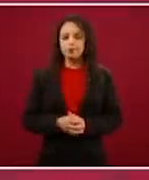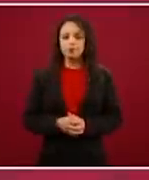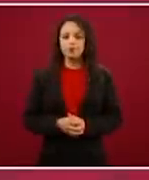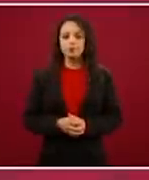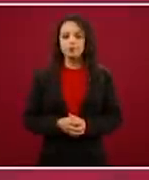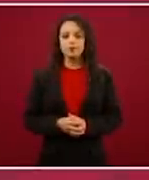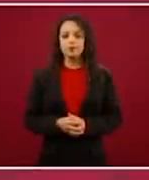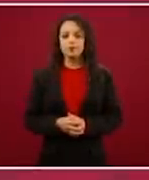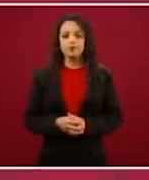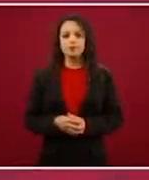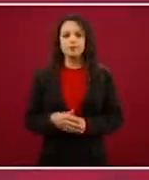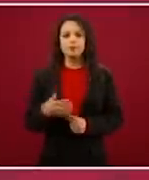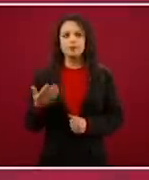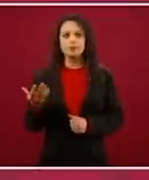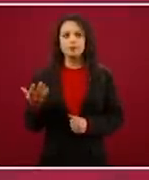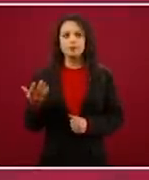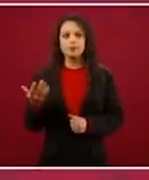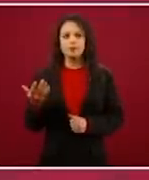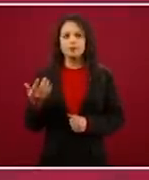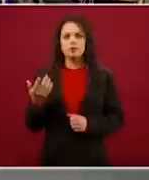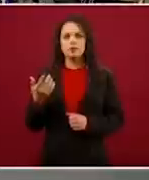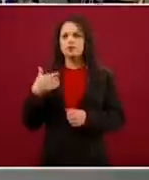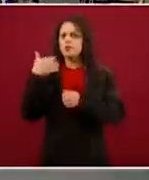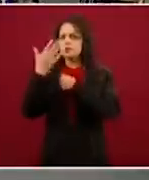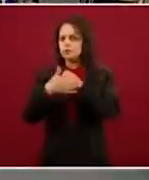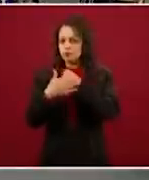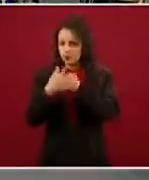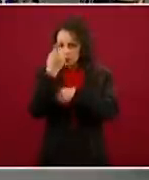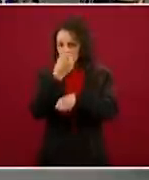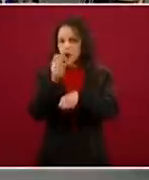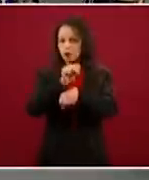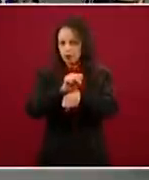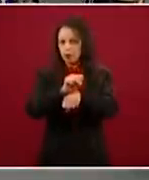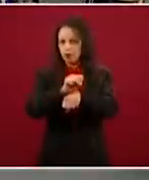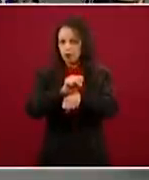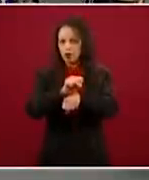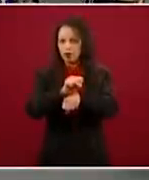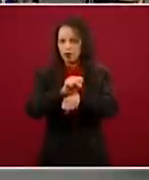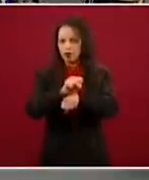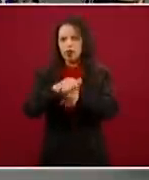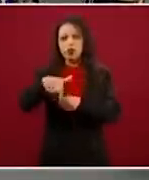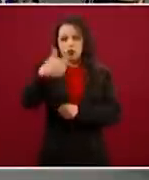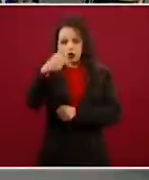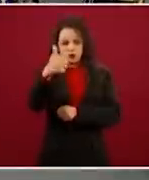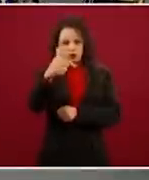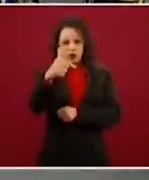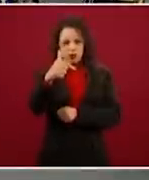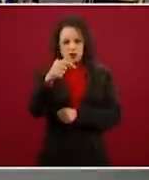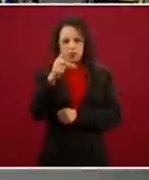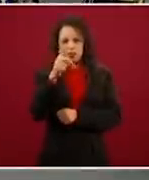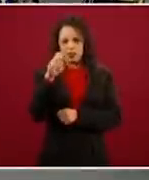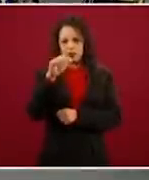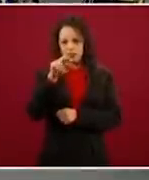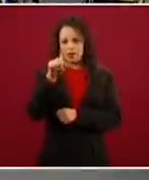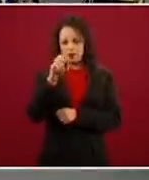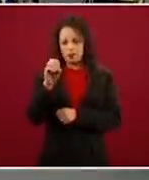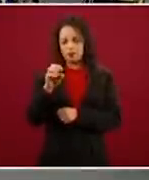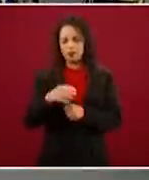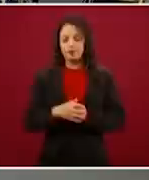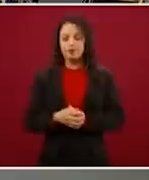la semana próxima, el 12, vamos a tener